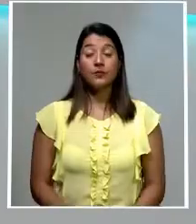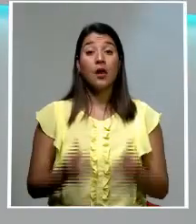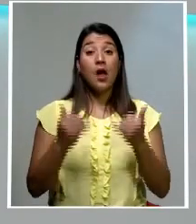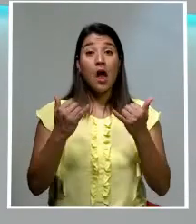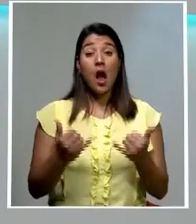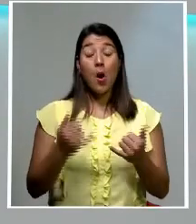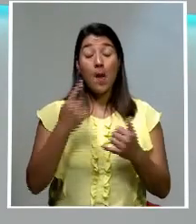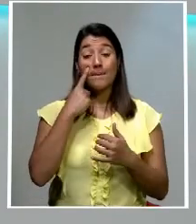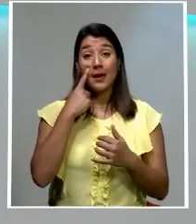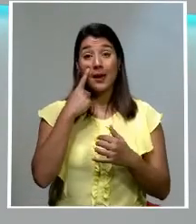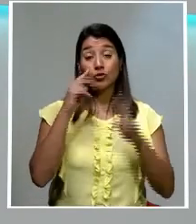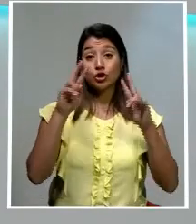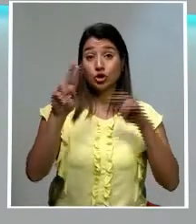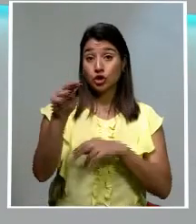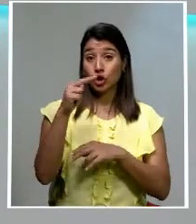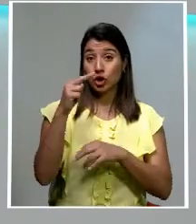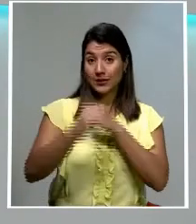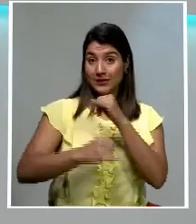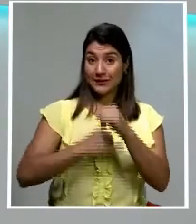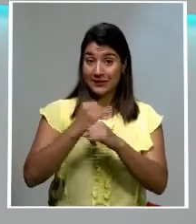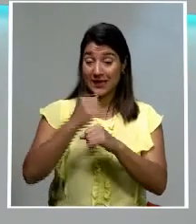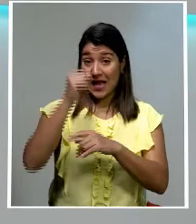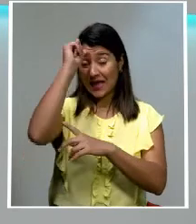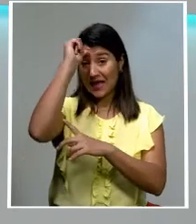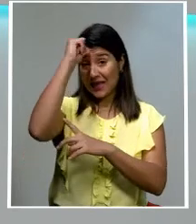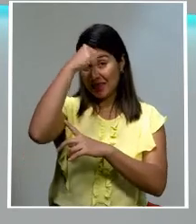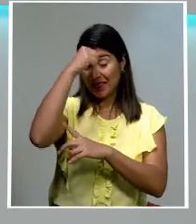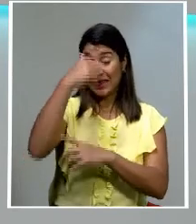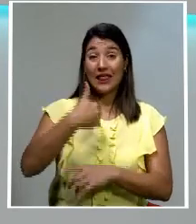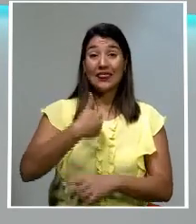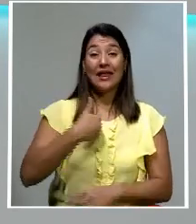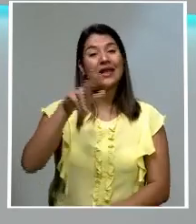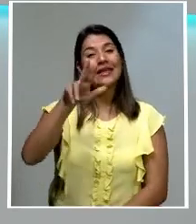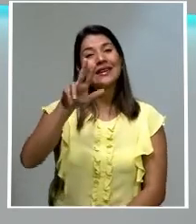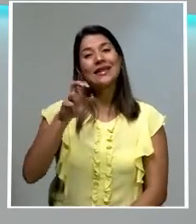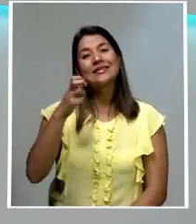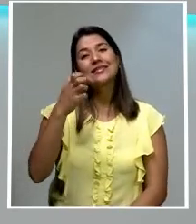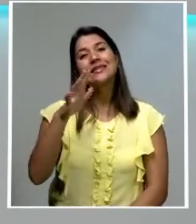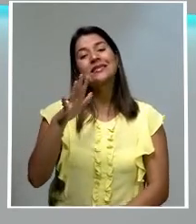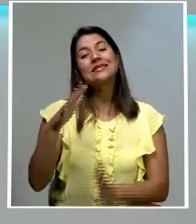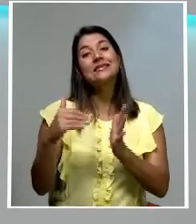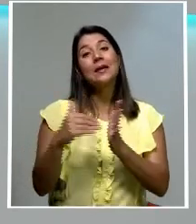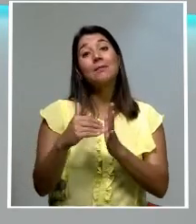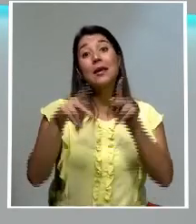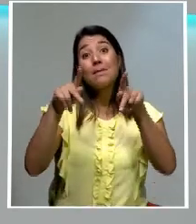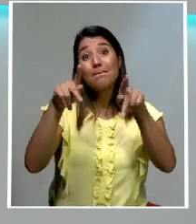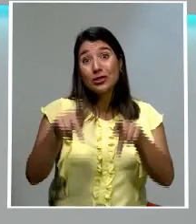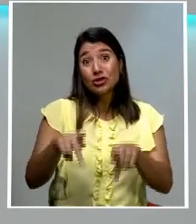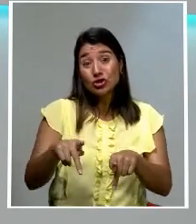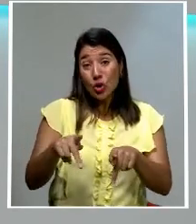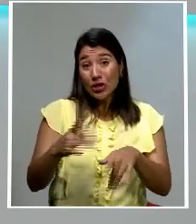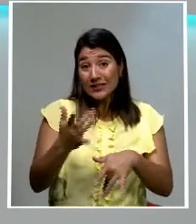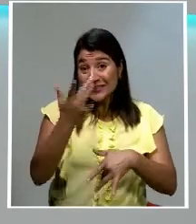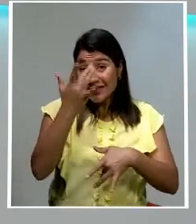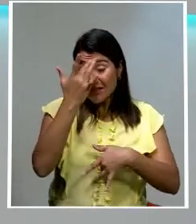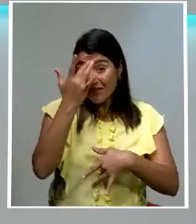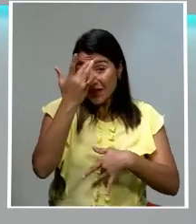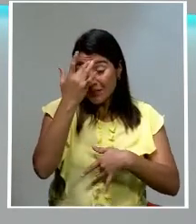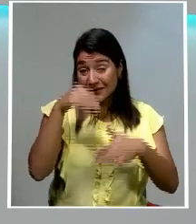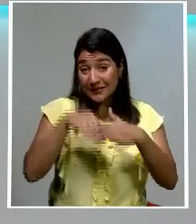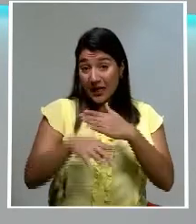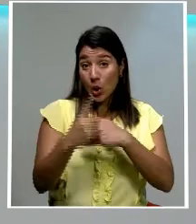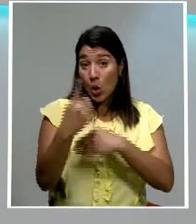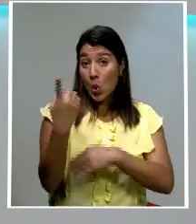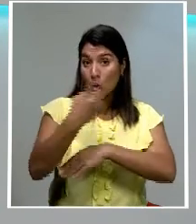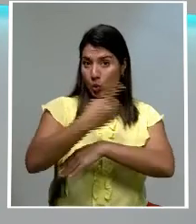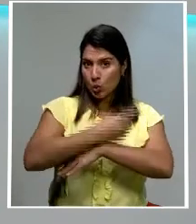Vamos a las noticias del mundo. La India registró 315.000 nuevos casos de COVID en 24 horas.